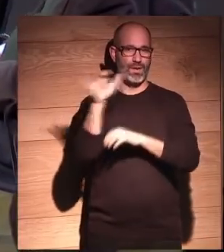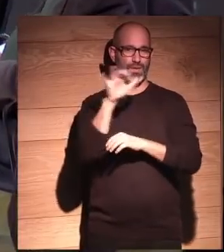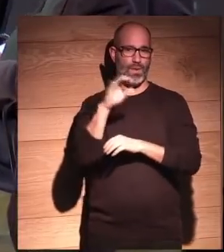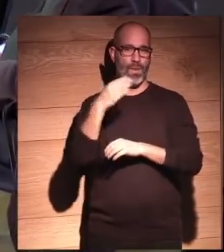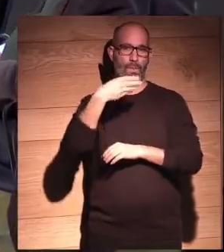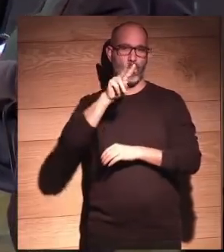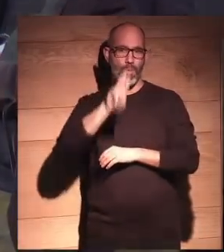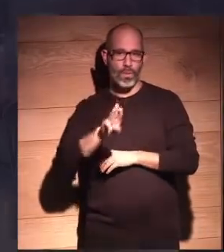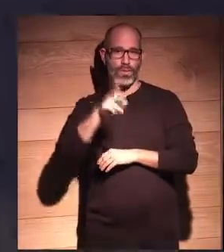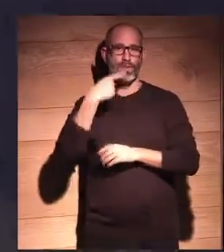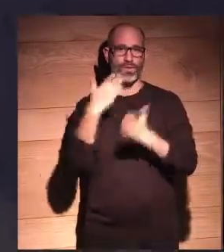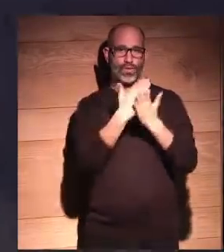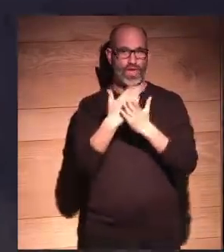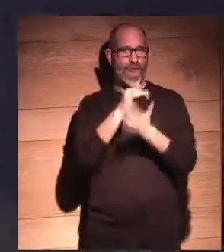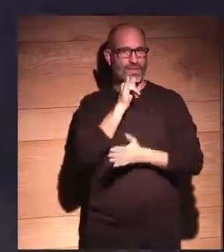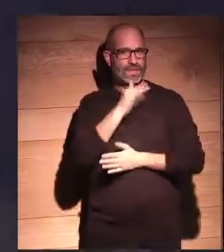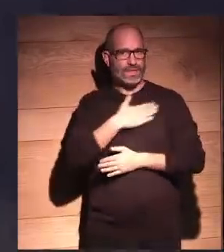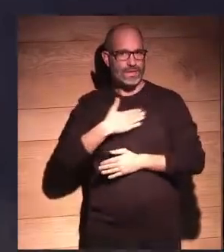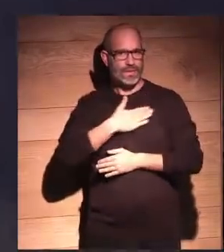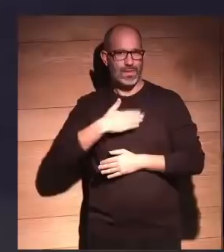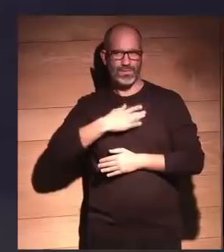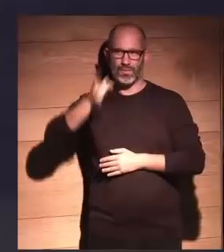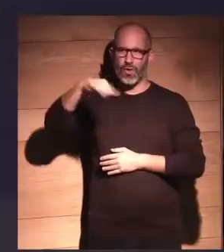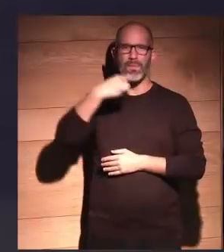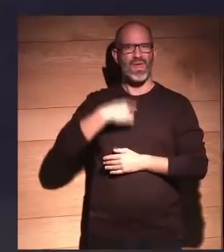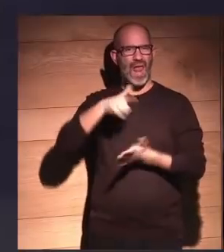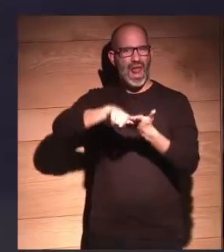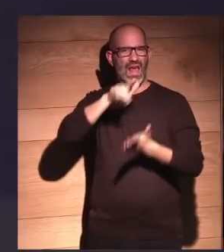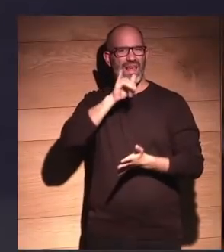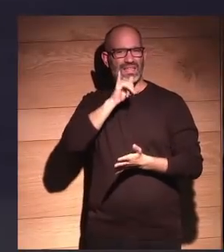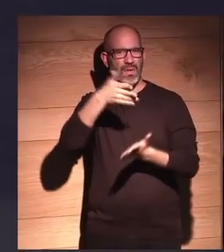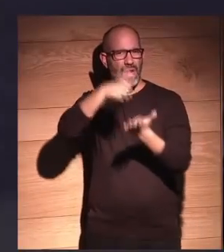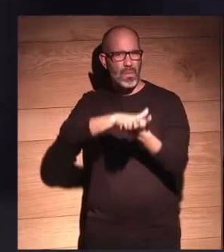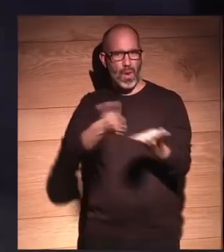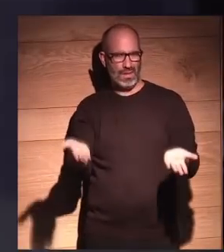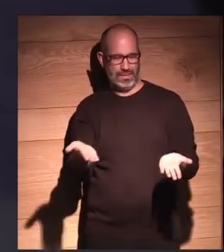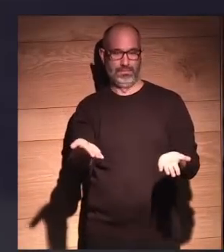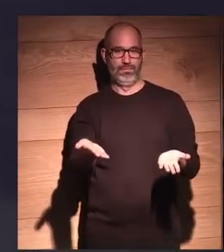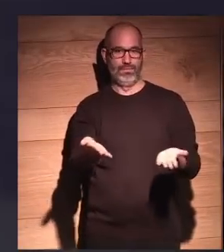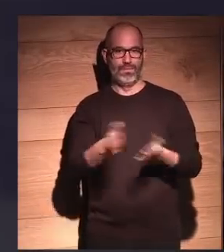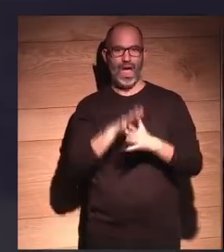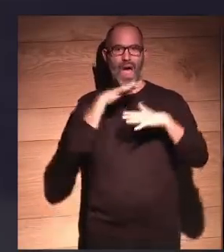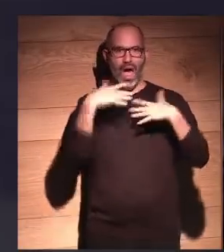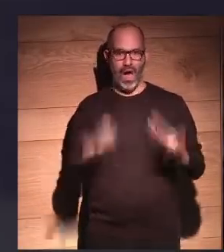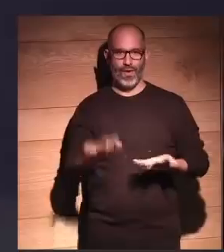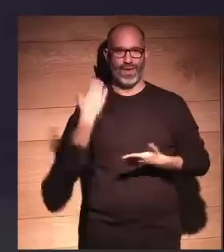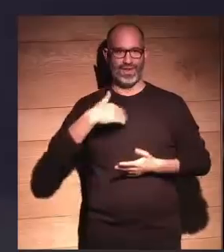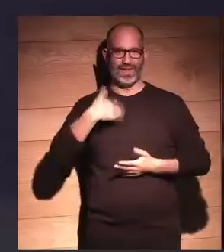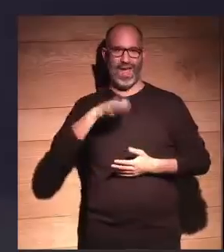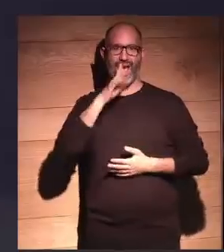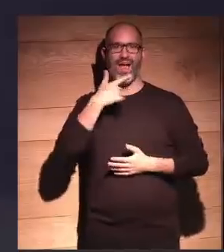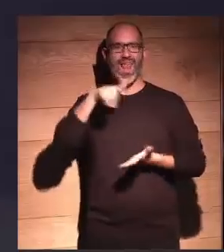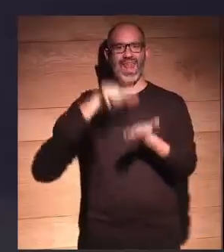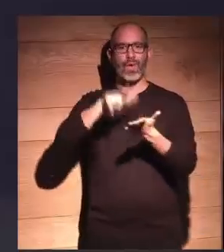BUP y yo quería estudiar latín. Me decían, pero si es una lengua muerta. Bueno, ahora ya más bien es una lengua